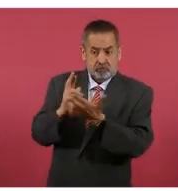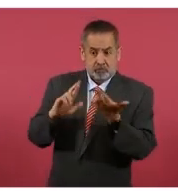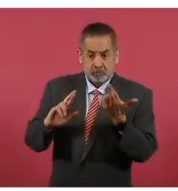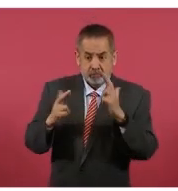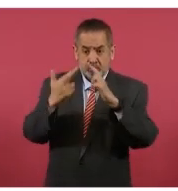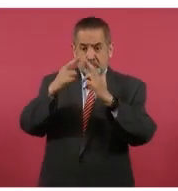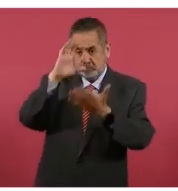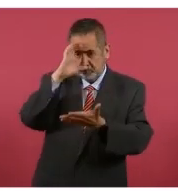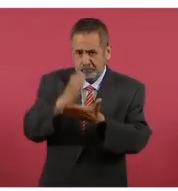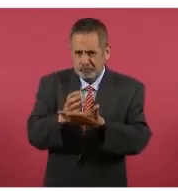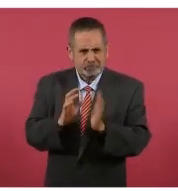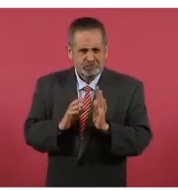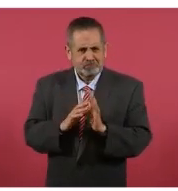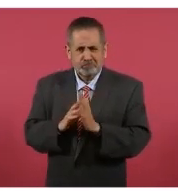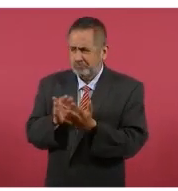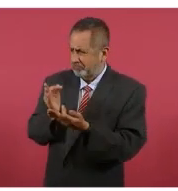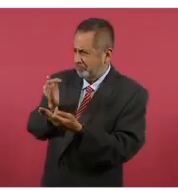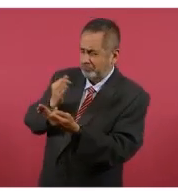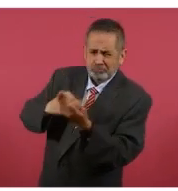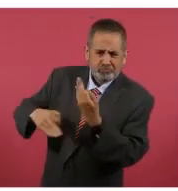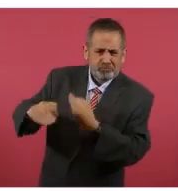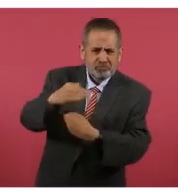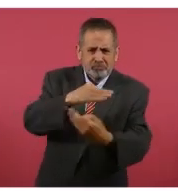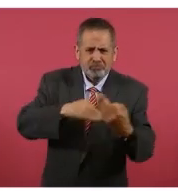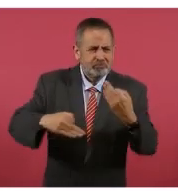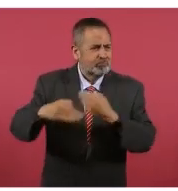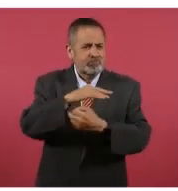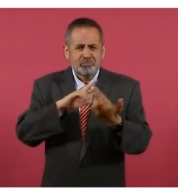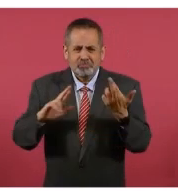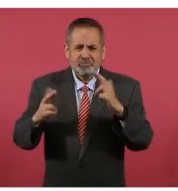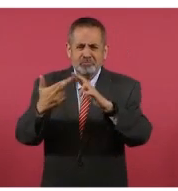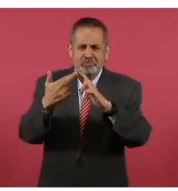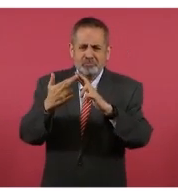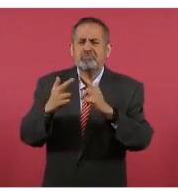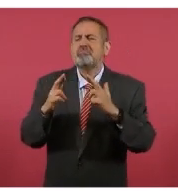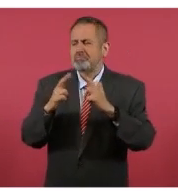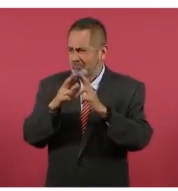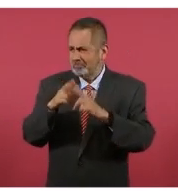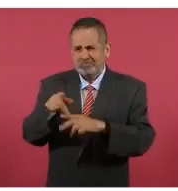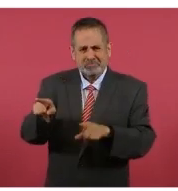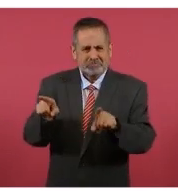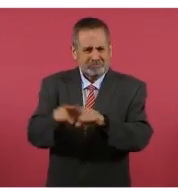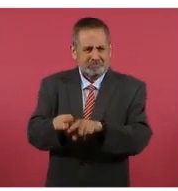católica, de todas las religiones.